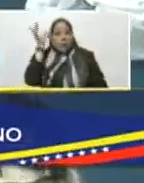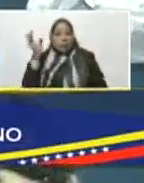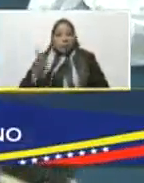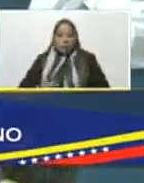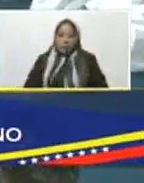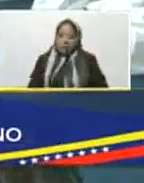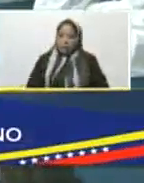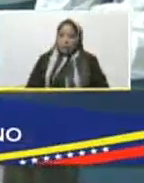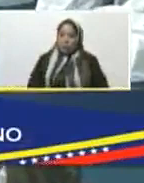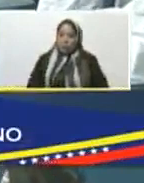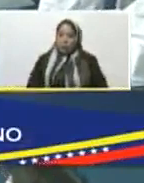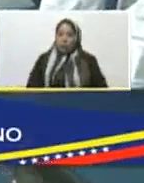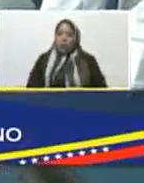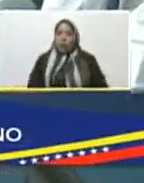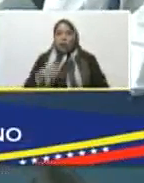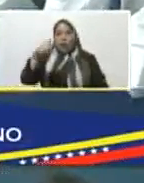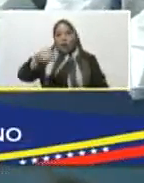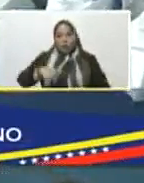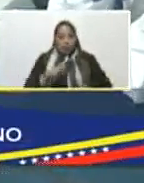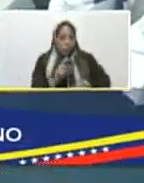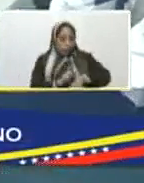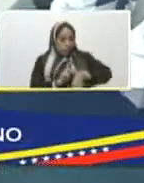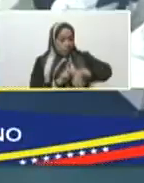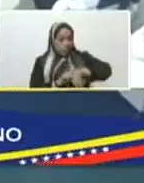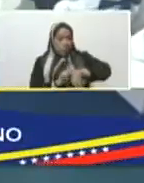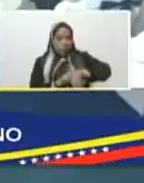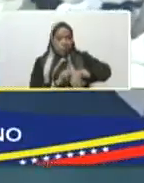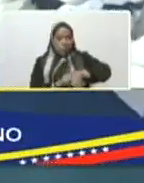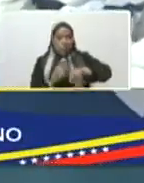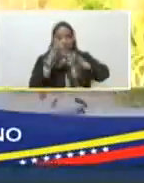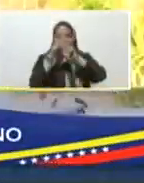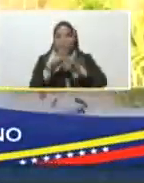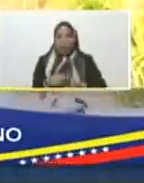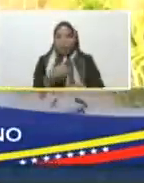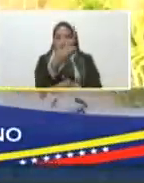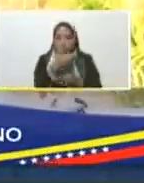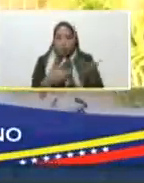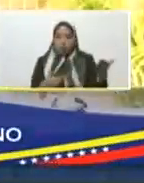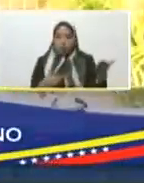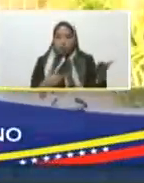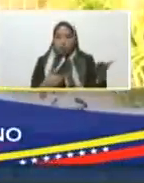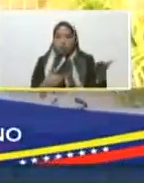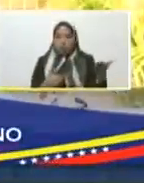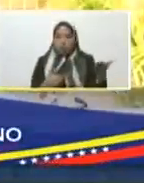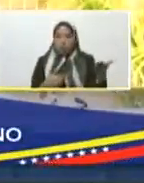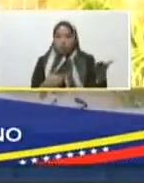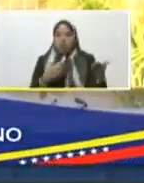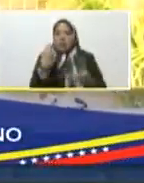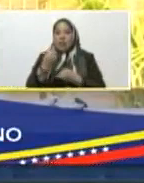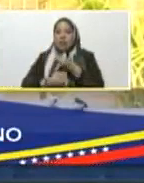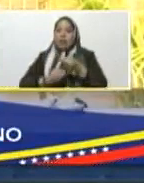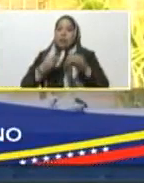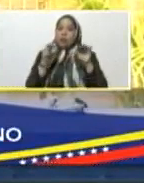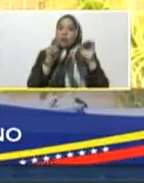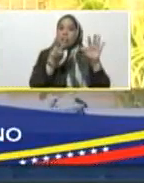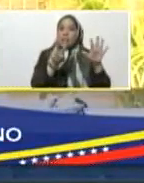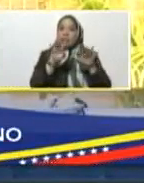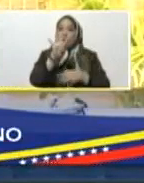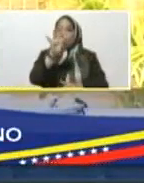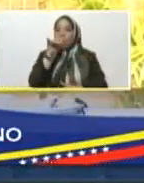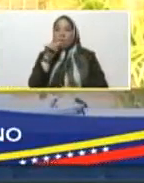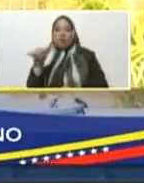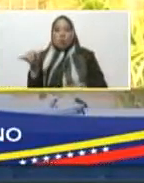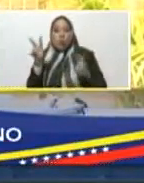Hoy, a esta hora, me acaban de dar el reporte. Se han hecho 74